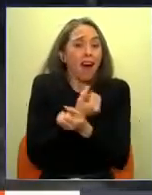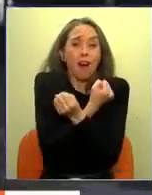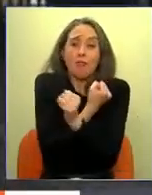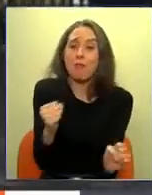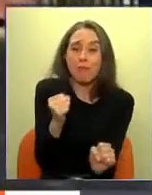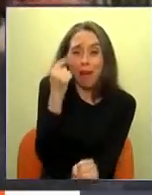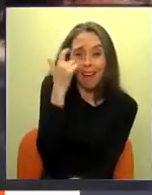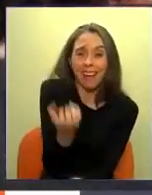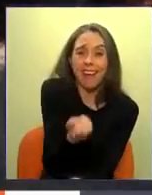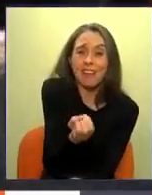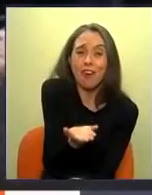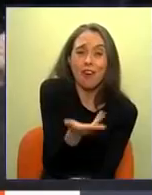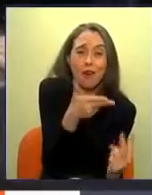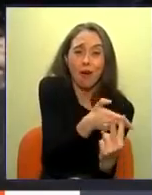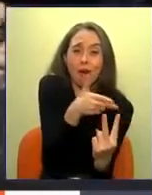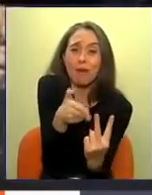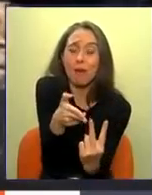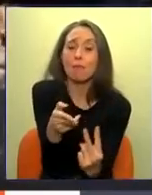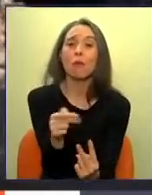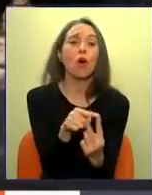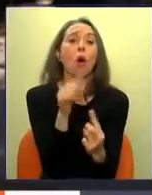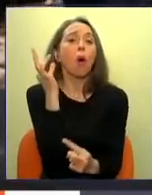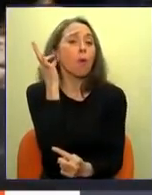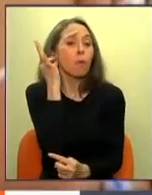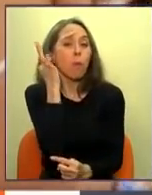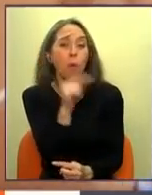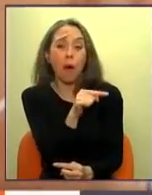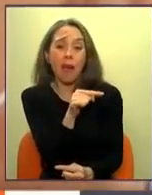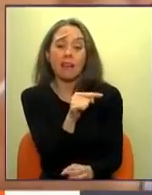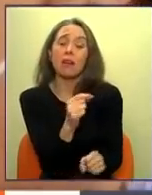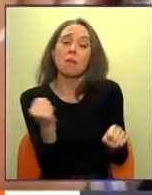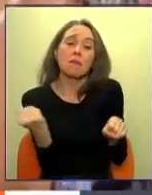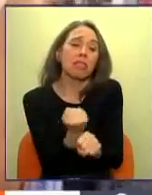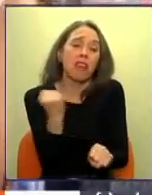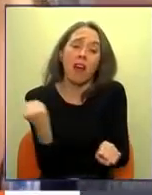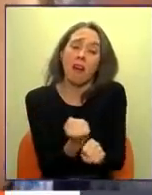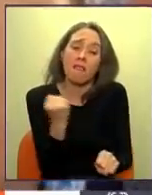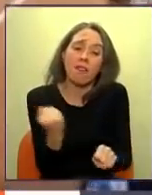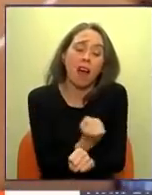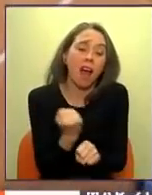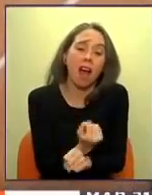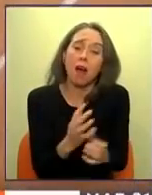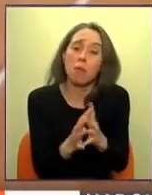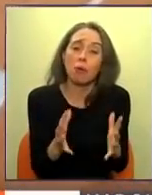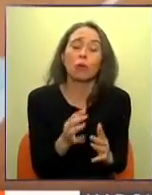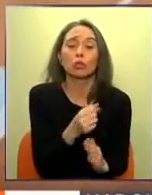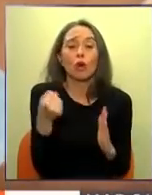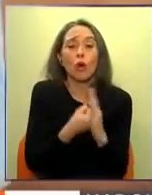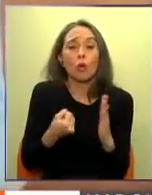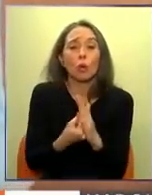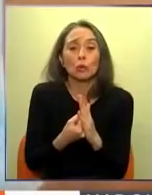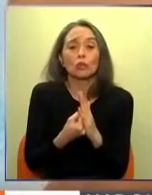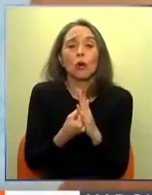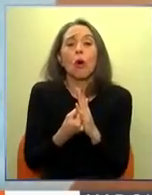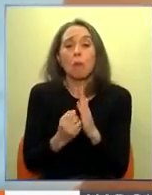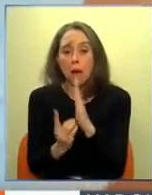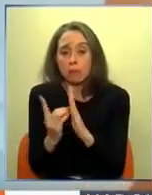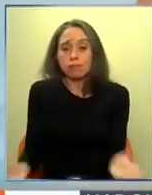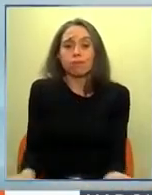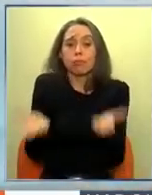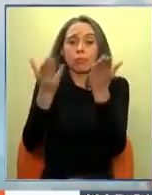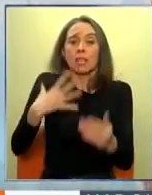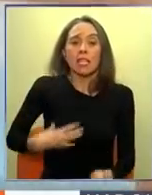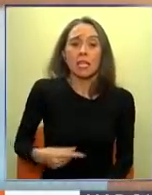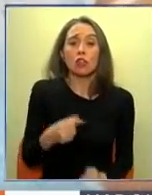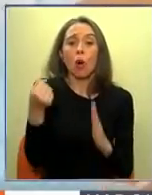creer lo ocurrido. Una mujer muy trabajadora, siempre luchó por su hijo, por todo, por su